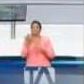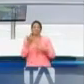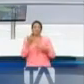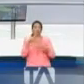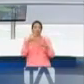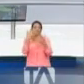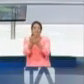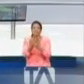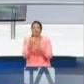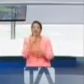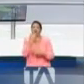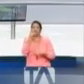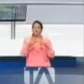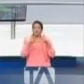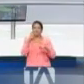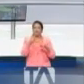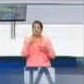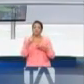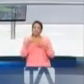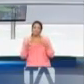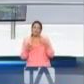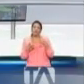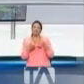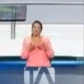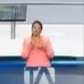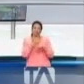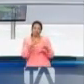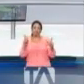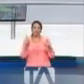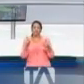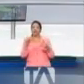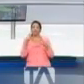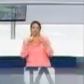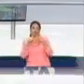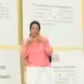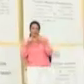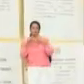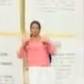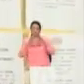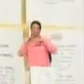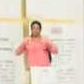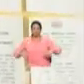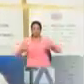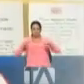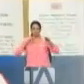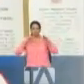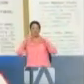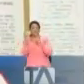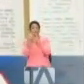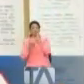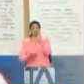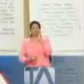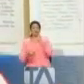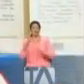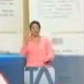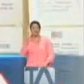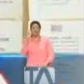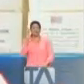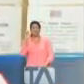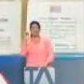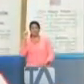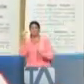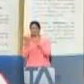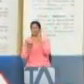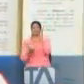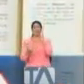eliminación del decreto 16 son las dos condiciones para llegar al diálogo con Lenín Moreno. Esta es la lista de los 700 criminalizados